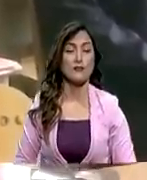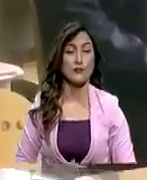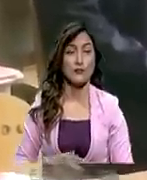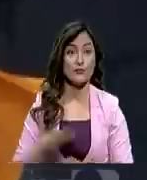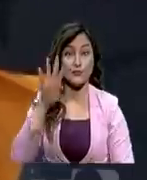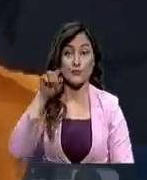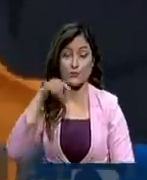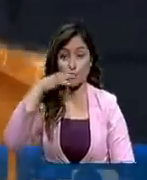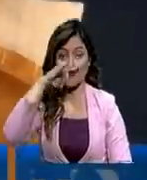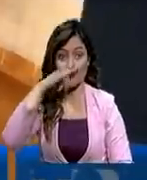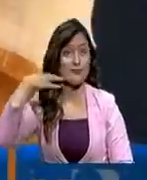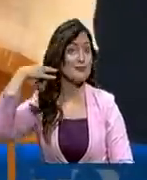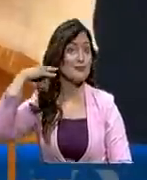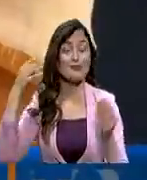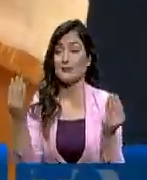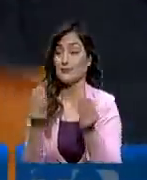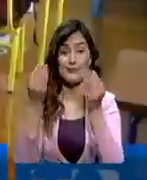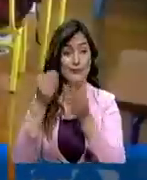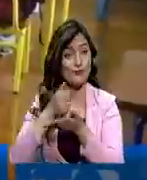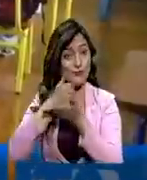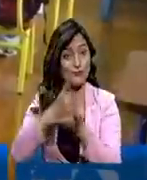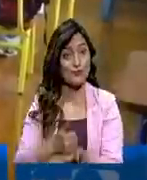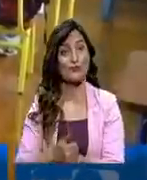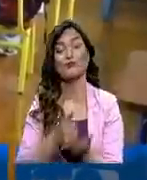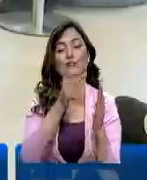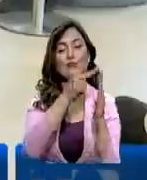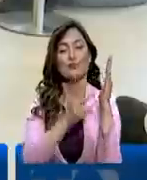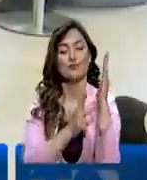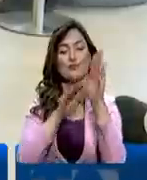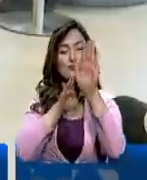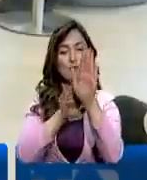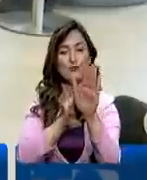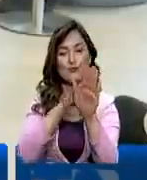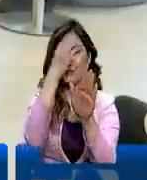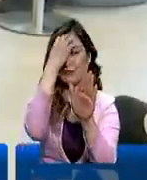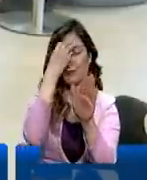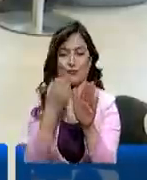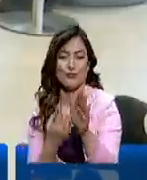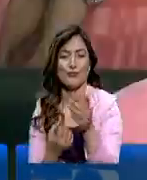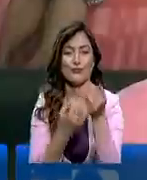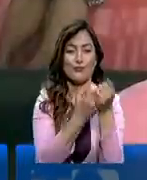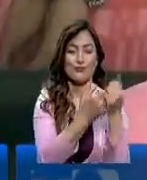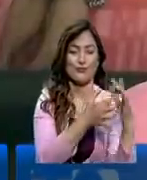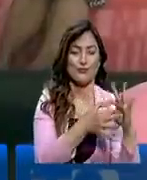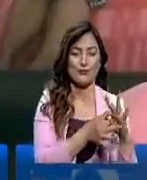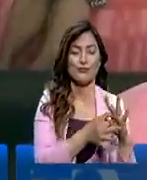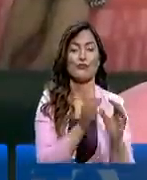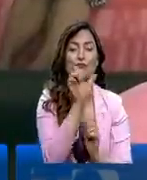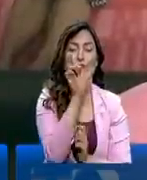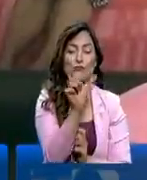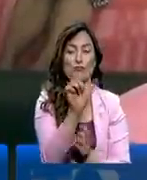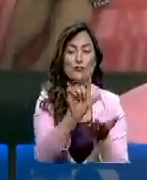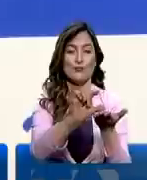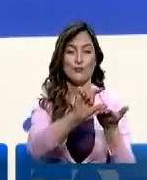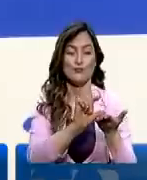4.000 niños, niñas y adolescentes han sido los beneficiarios de los programas en favor de la educación impulsados por la alianza entre Diners Club del Ecuador